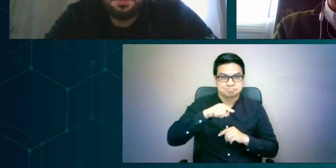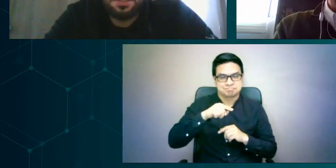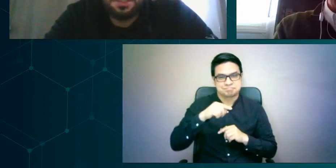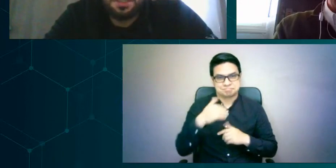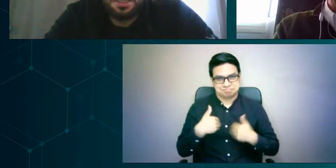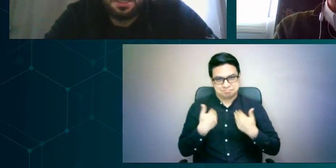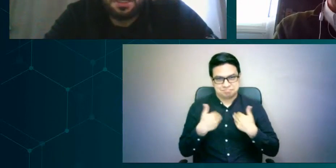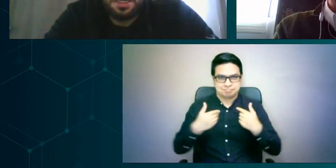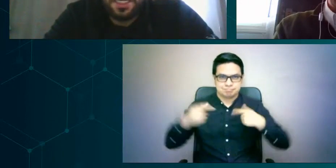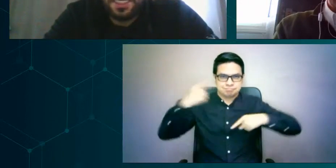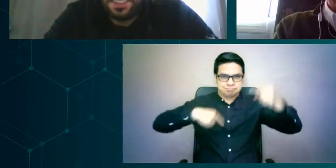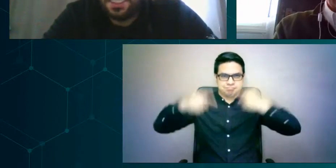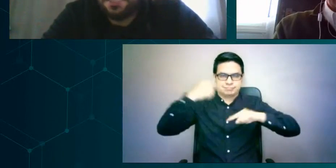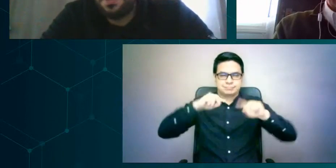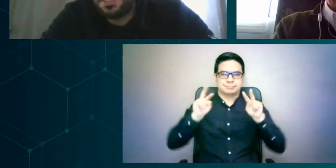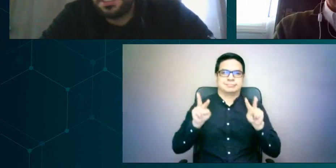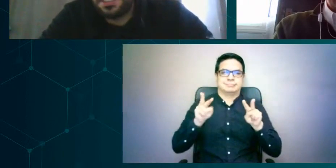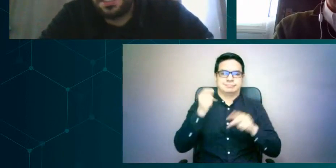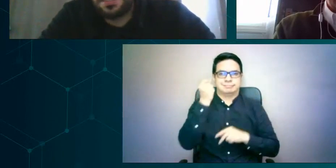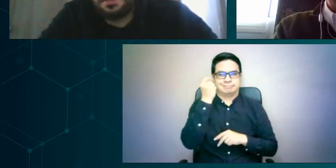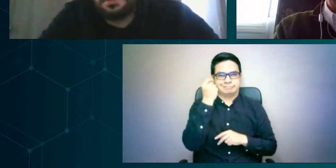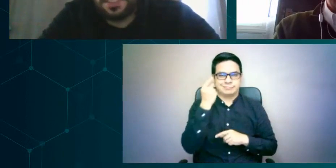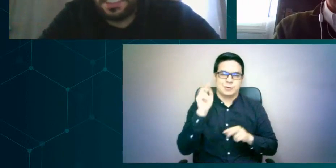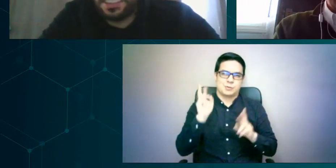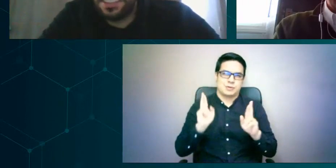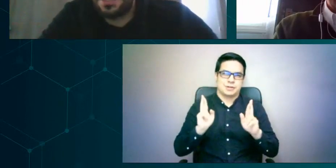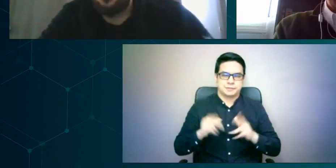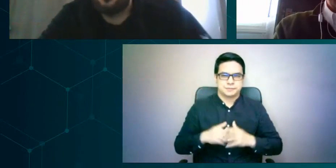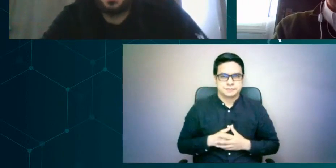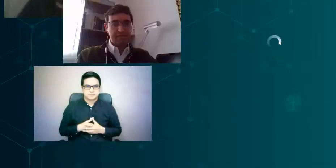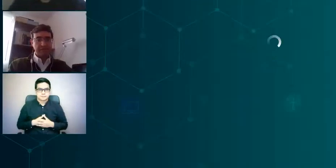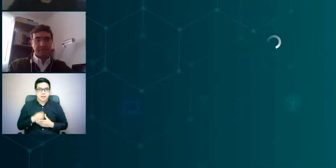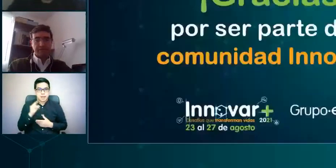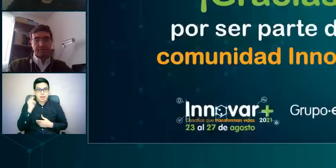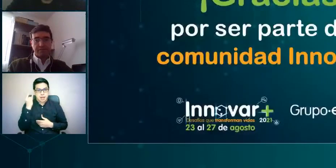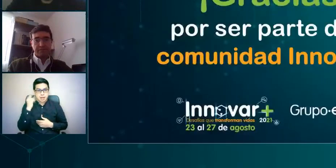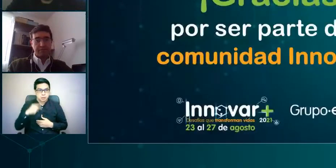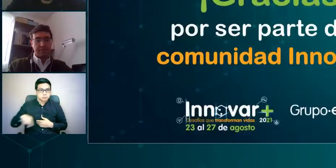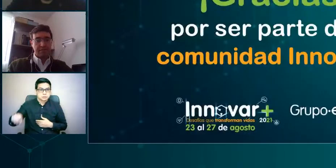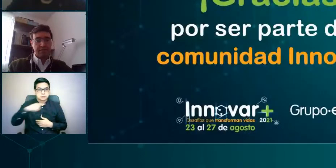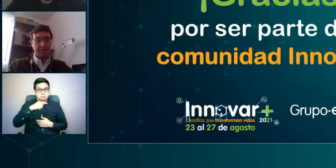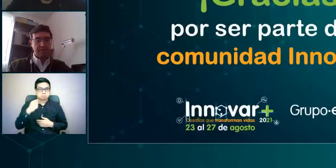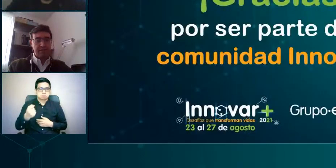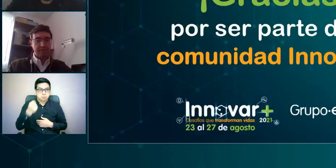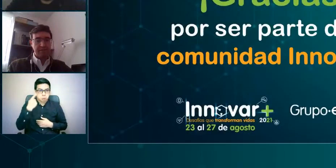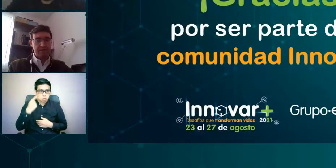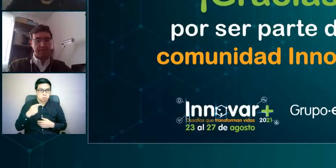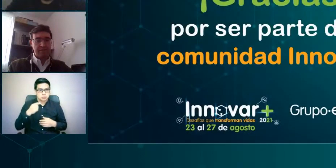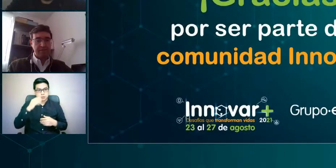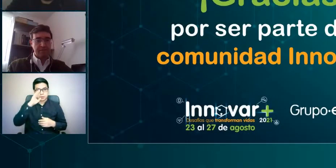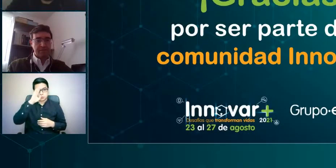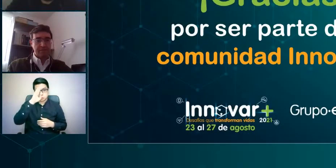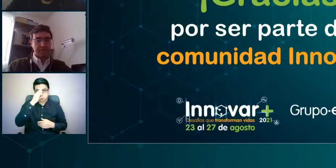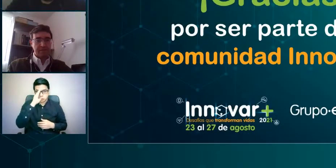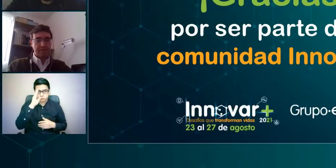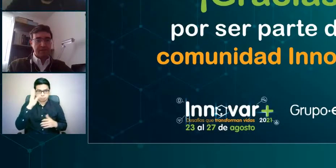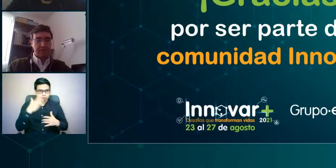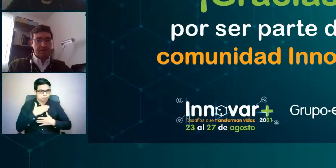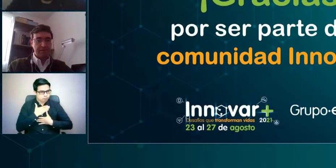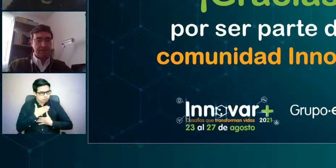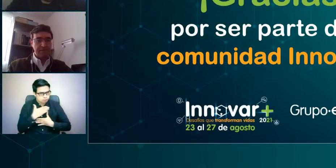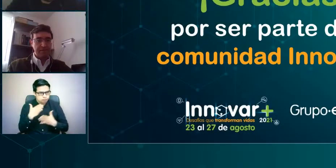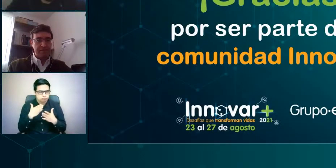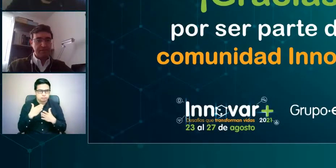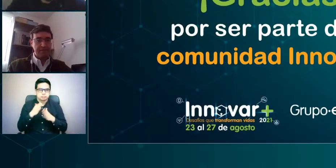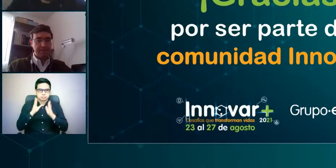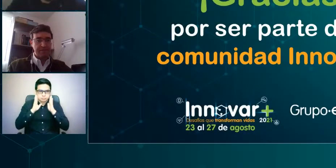agradado y pues si tienen alguna duda, pregunta o inquietud, pues este